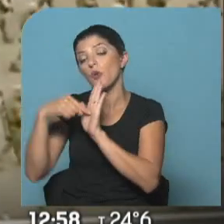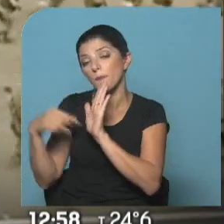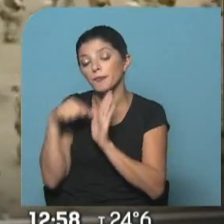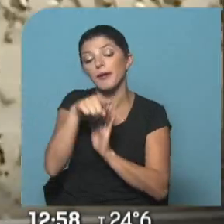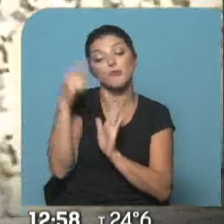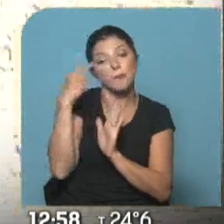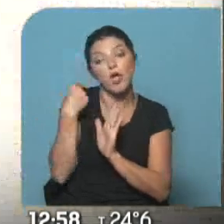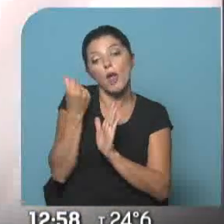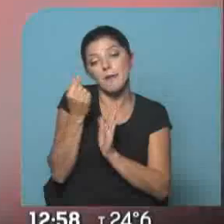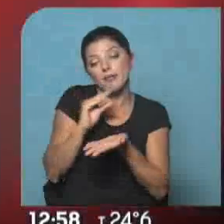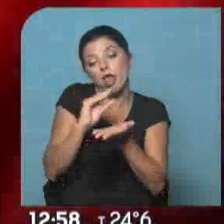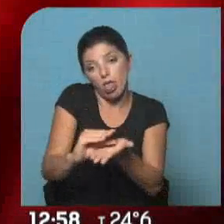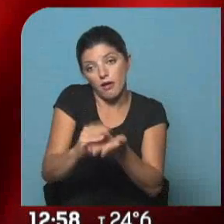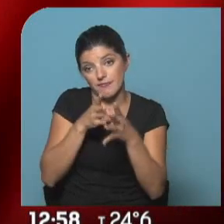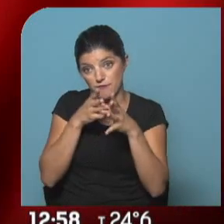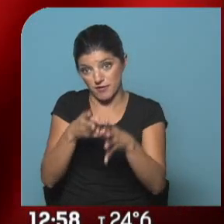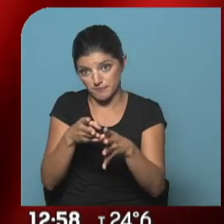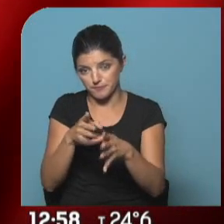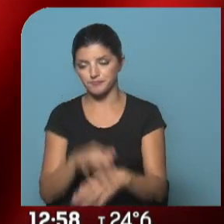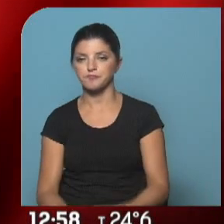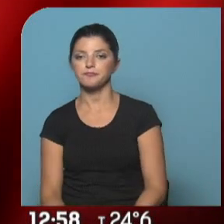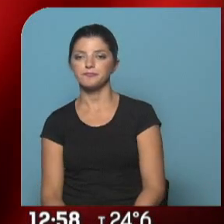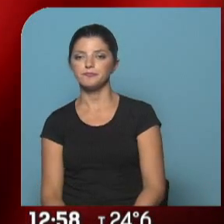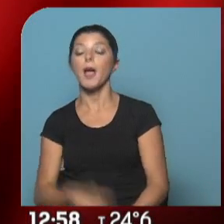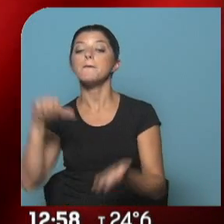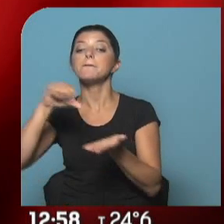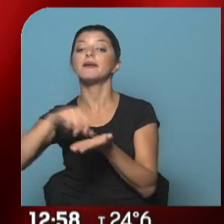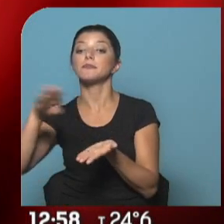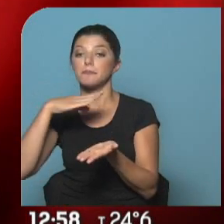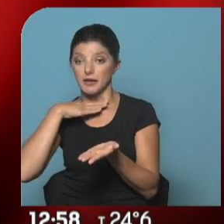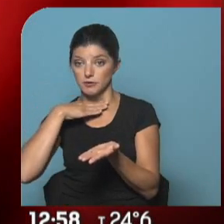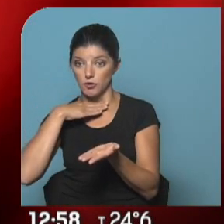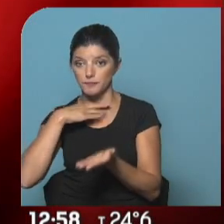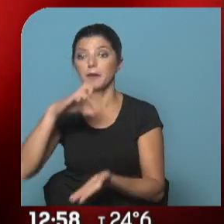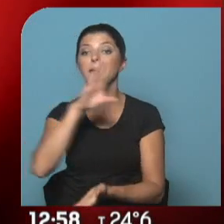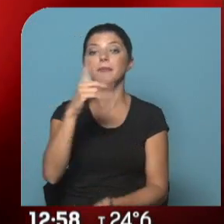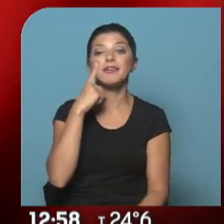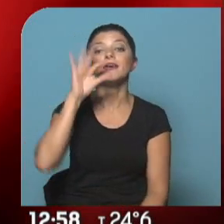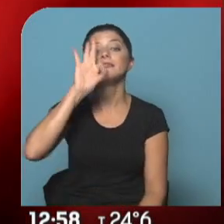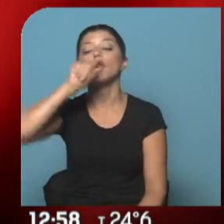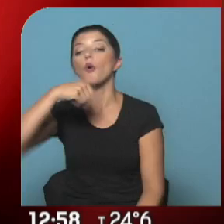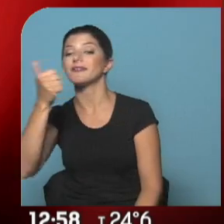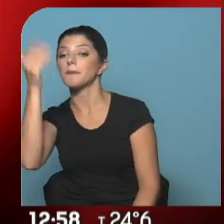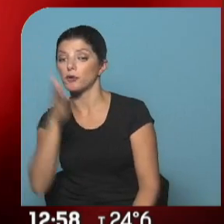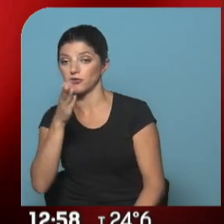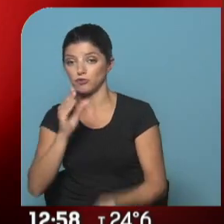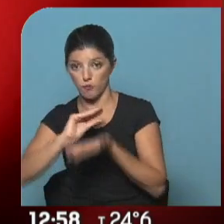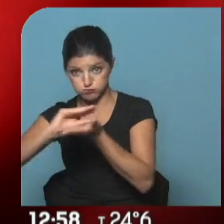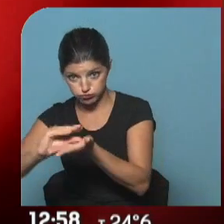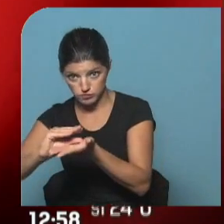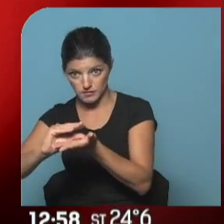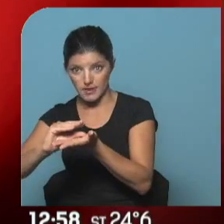en defensa. México invierte en su presupuesto de defensa un total del 0,6% de su Producto Bruto